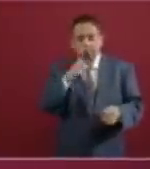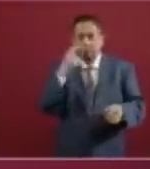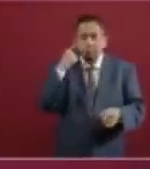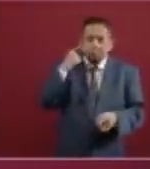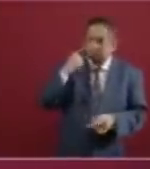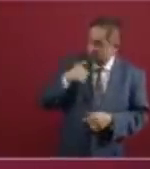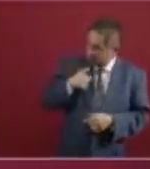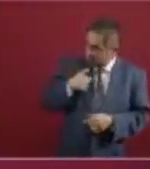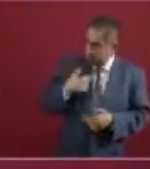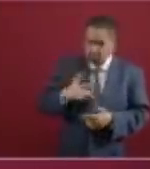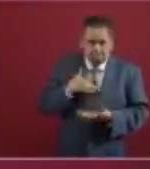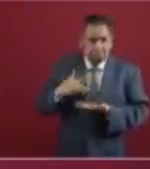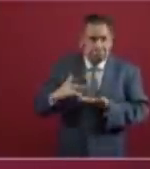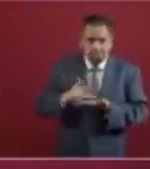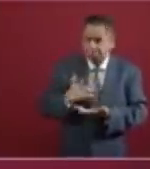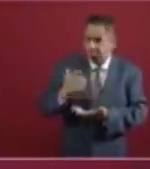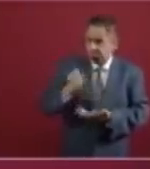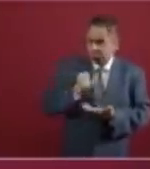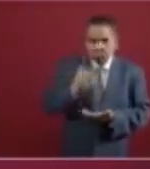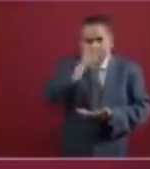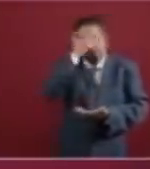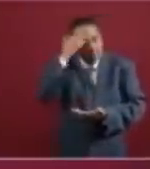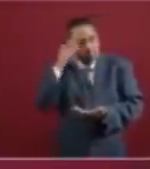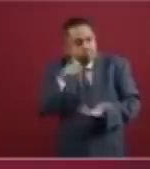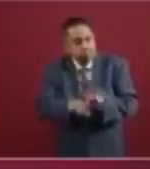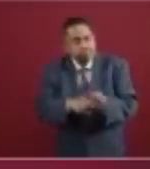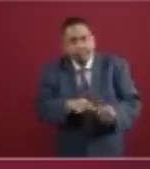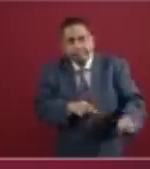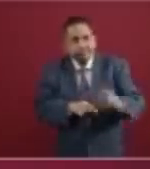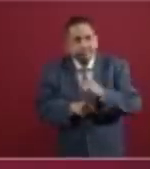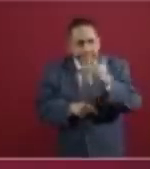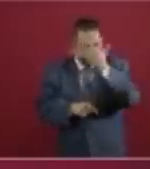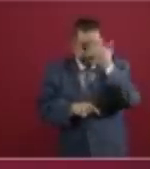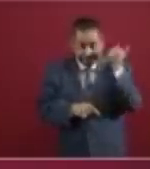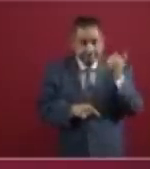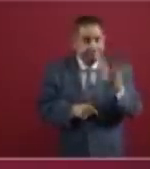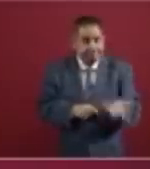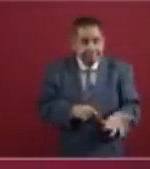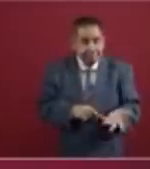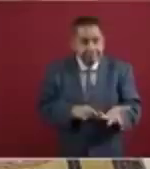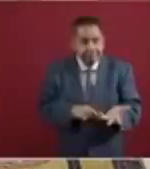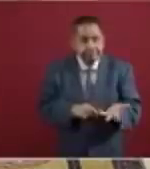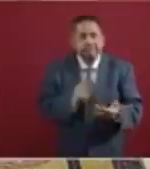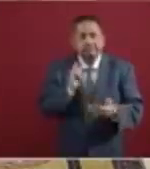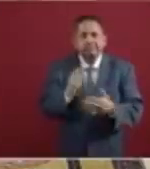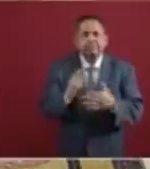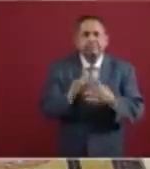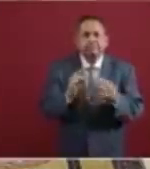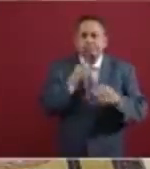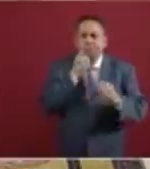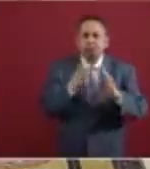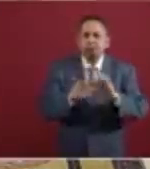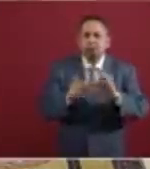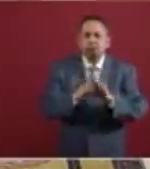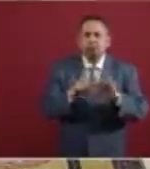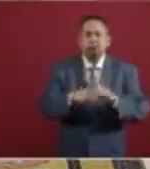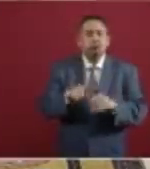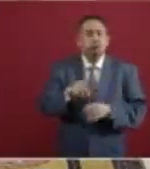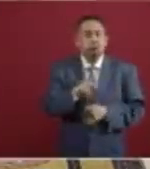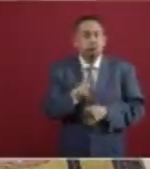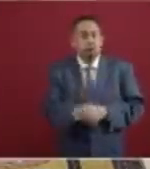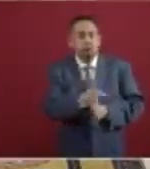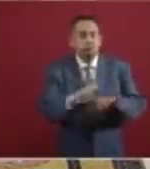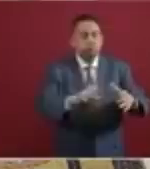enterada de que existían estos fondos. Me refiero a los pueblos